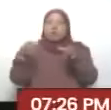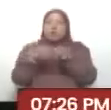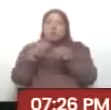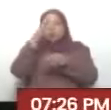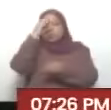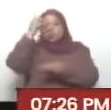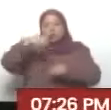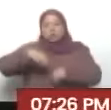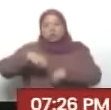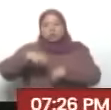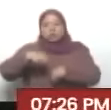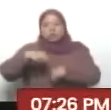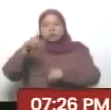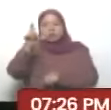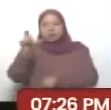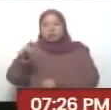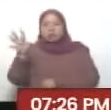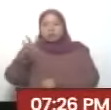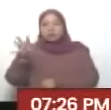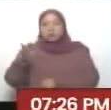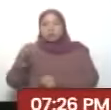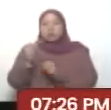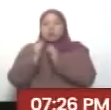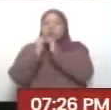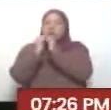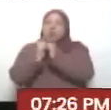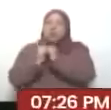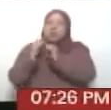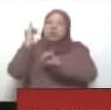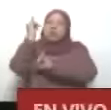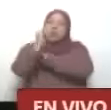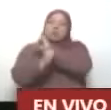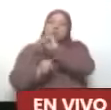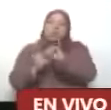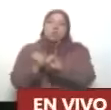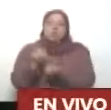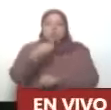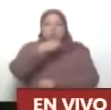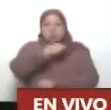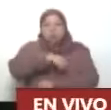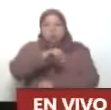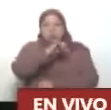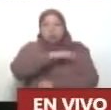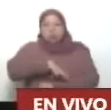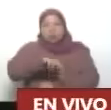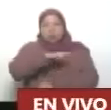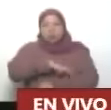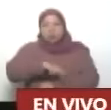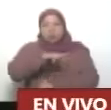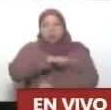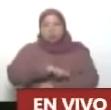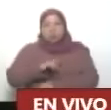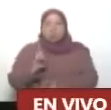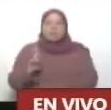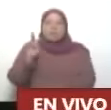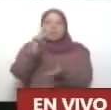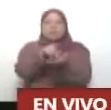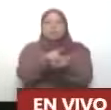Esequibo, una misa o una oración interreligiosa. Allí estuvieron